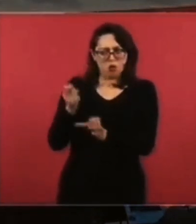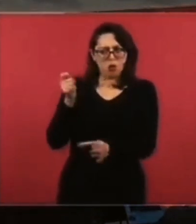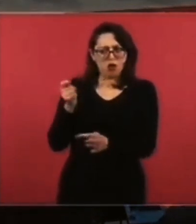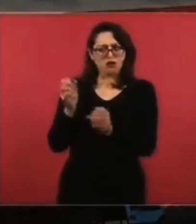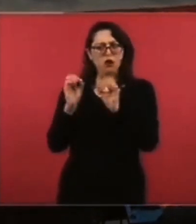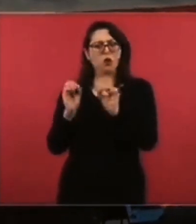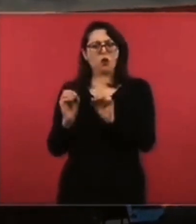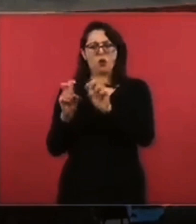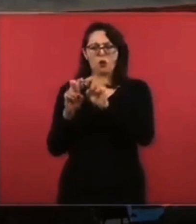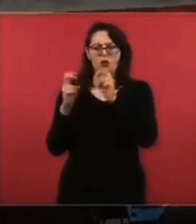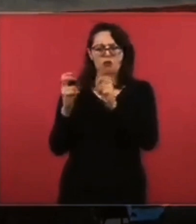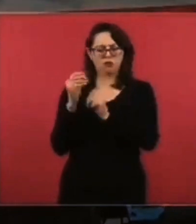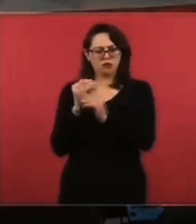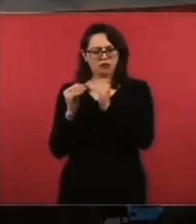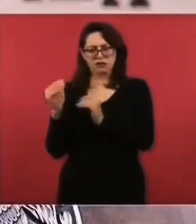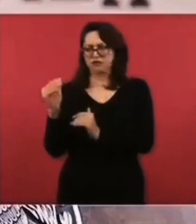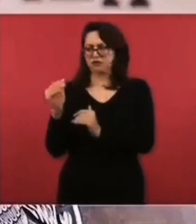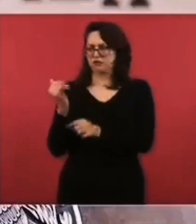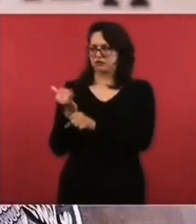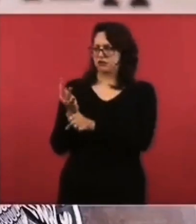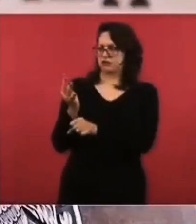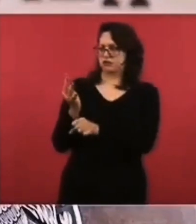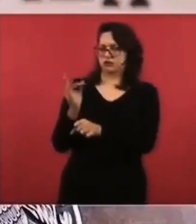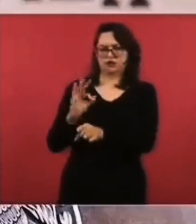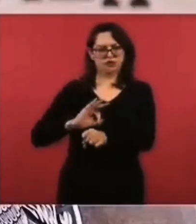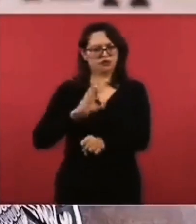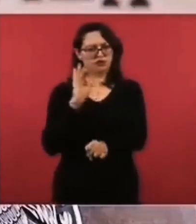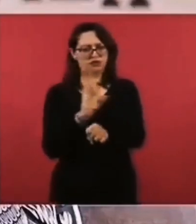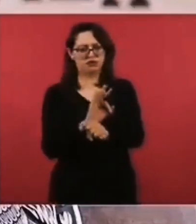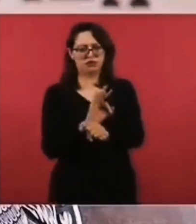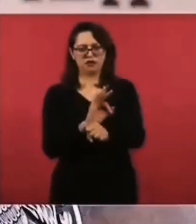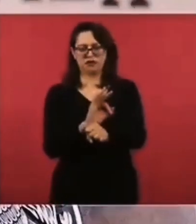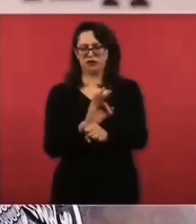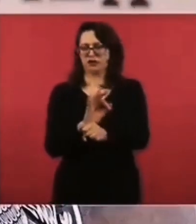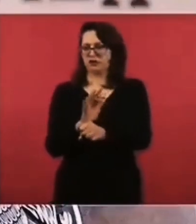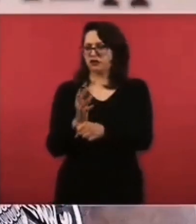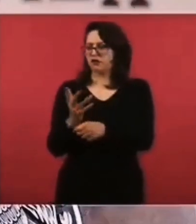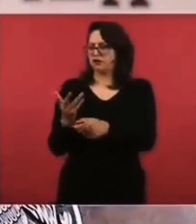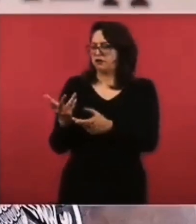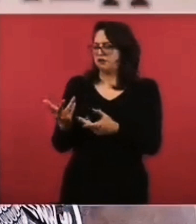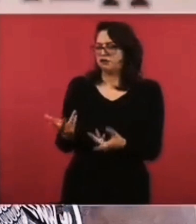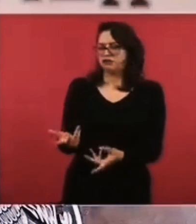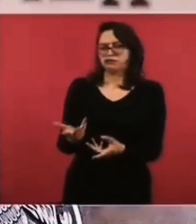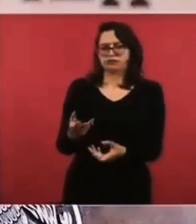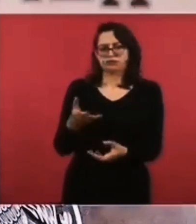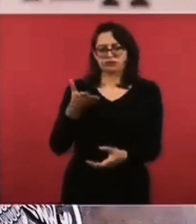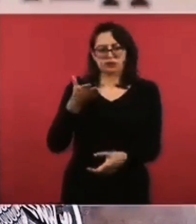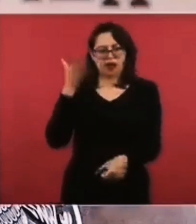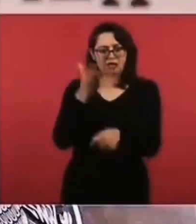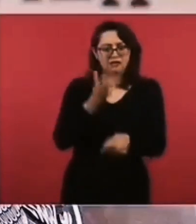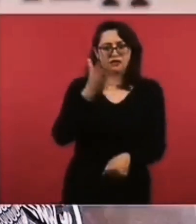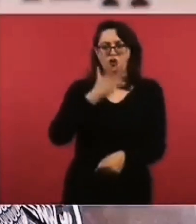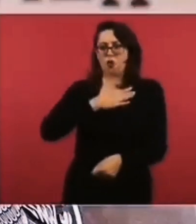evitado el avance de los juicios o procesos penales, generando retraso en la impartición